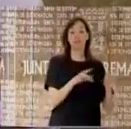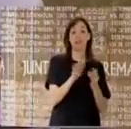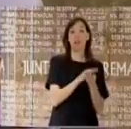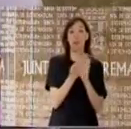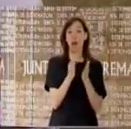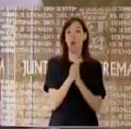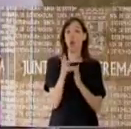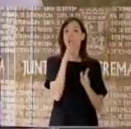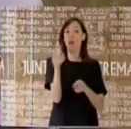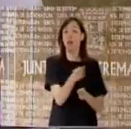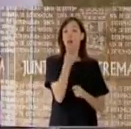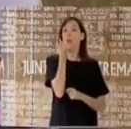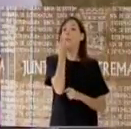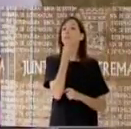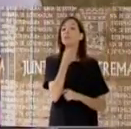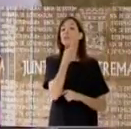un importe de